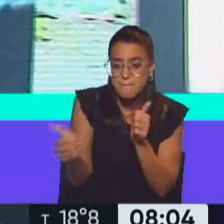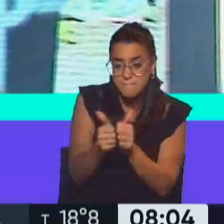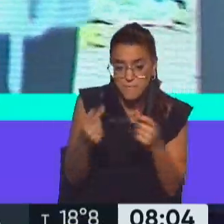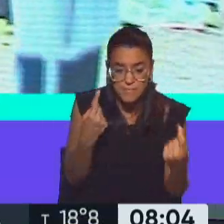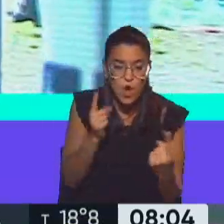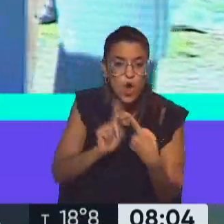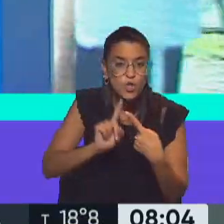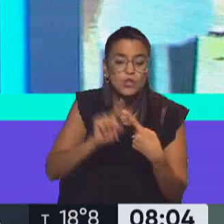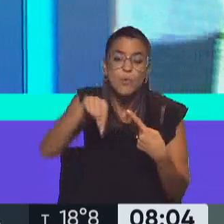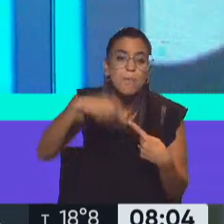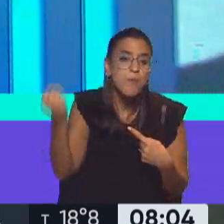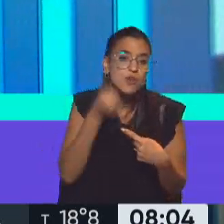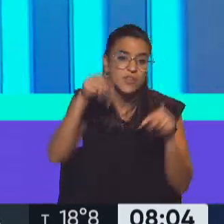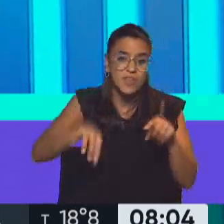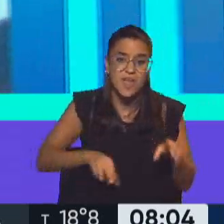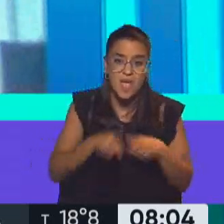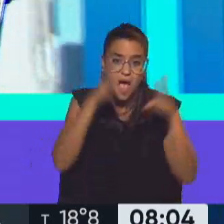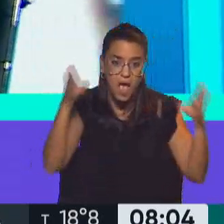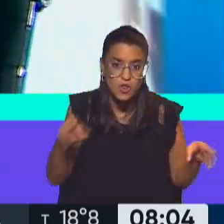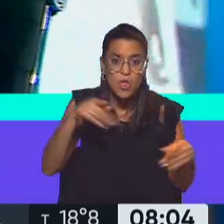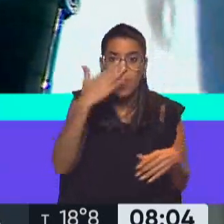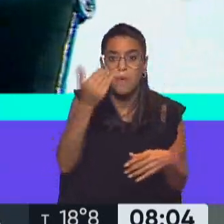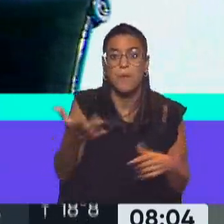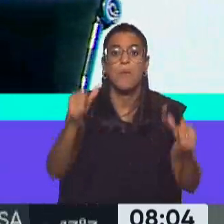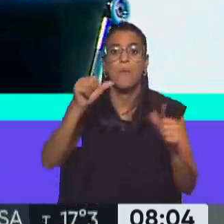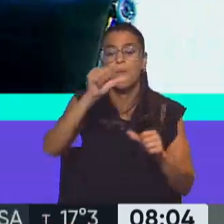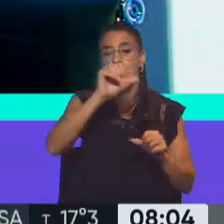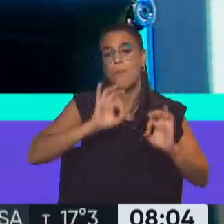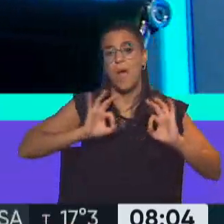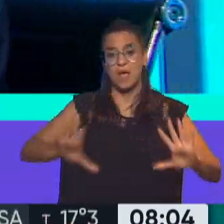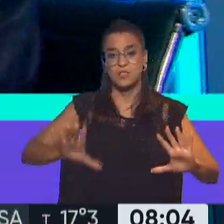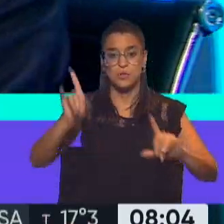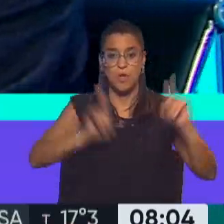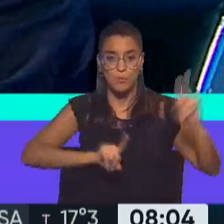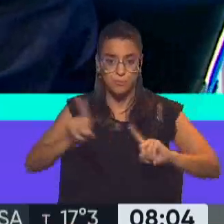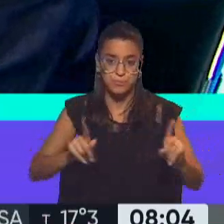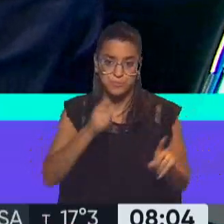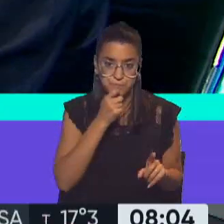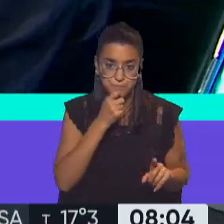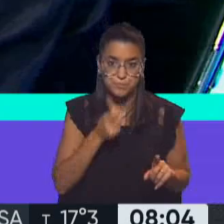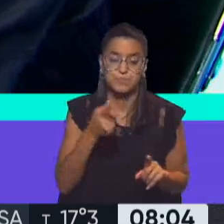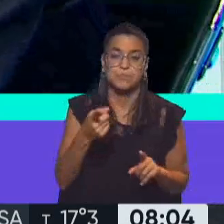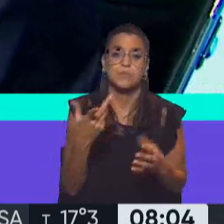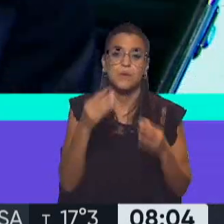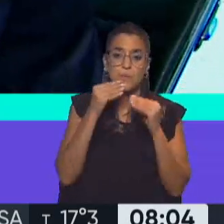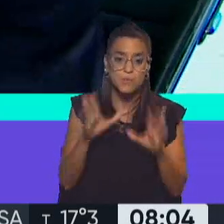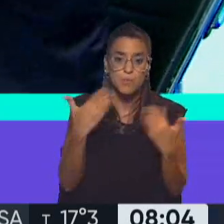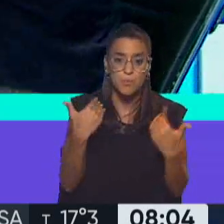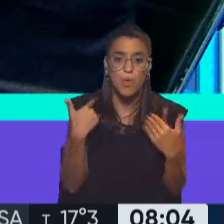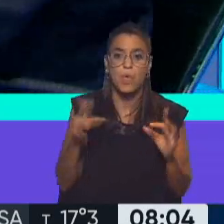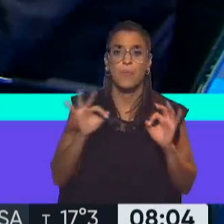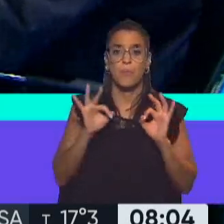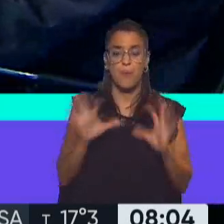es fundamental en esta época del año. Y después viene todo el periodo vacacional para aquellos que tenemos la bendición de poder